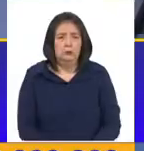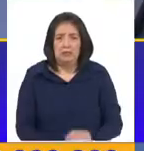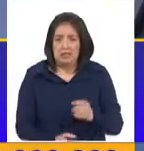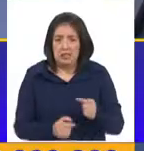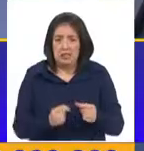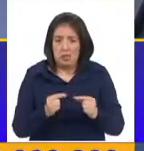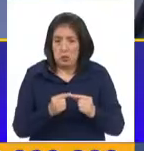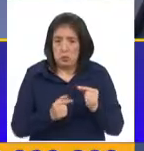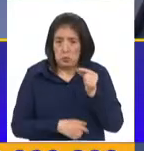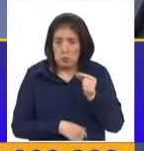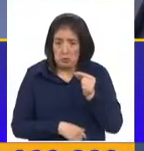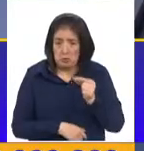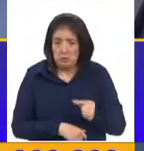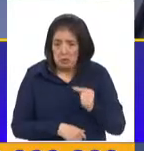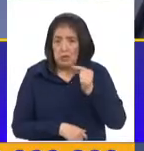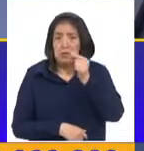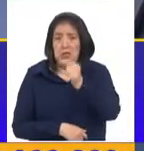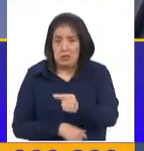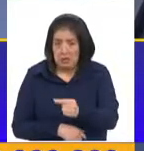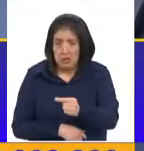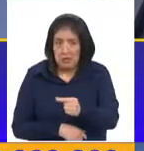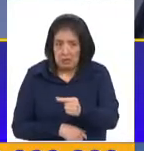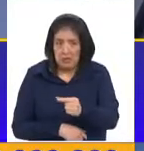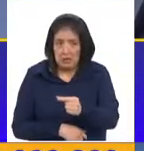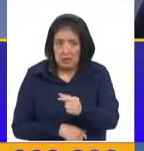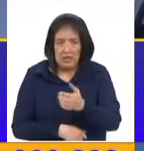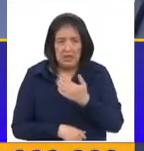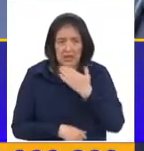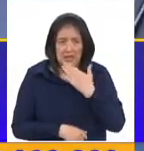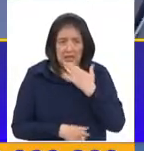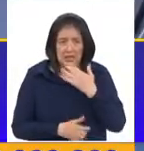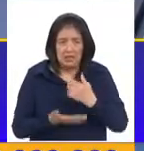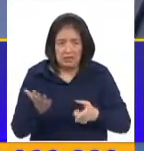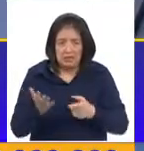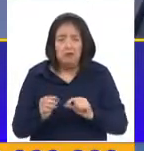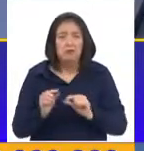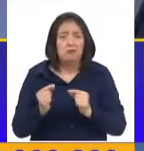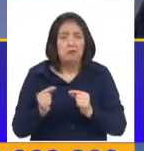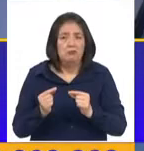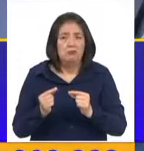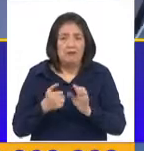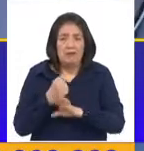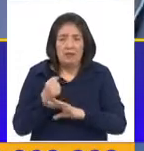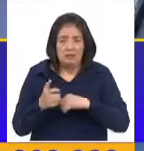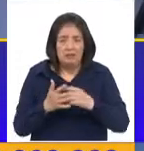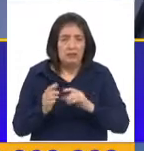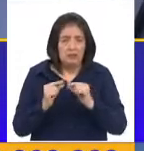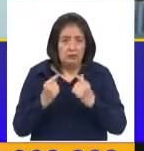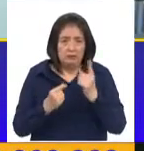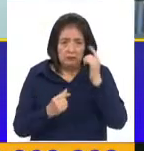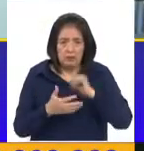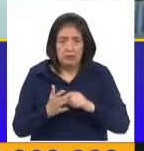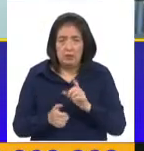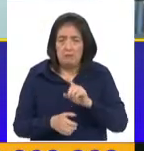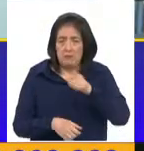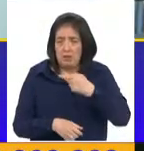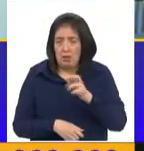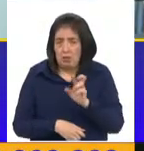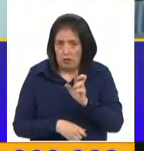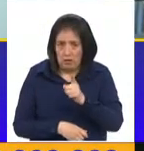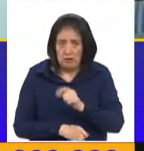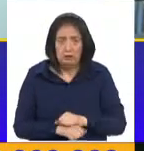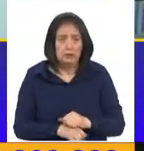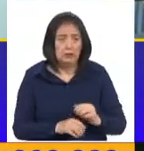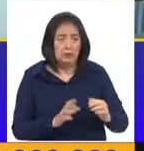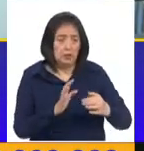para entregarle un USB con los fundamentos del partido y $1,000. Durante